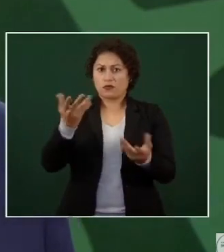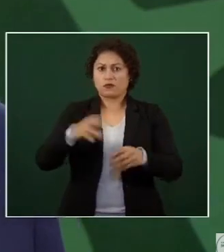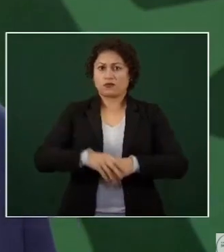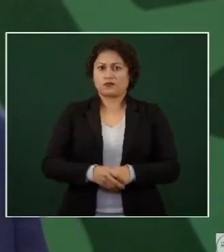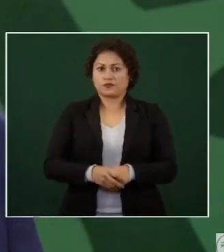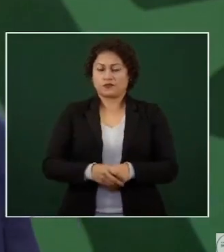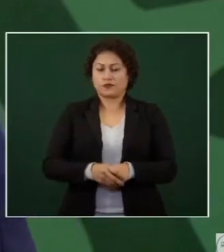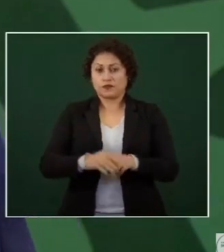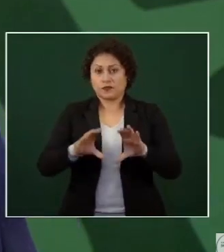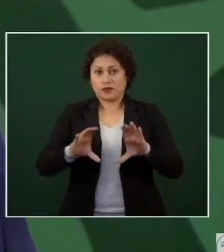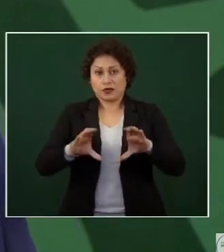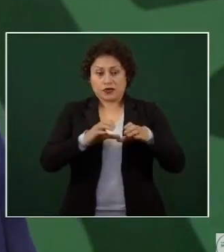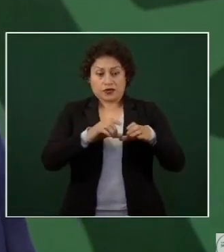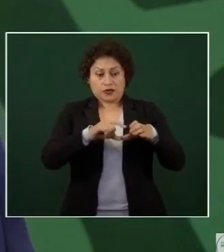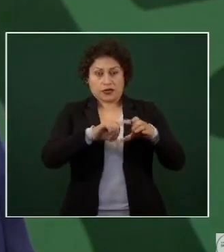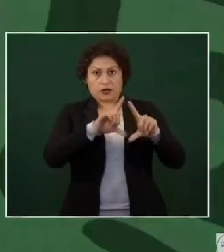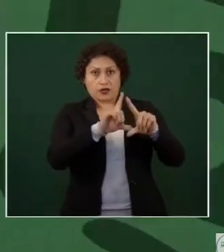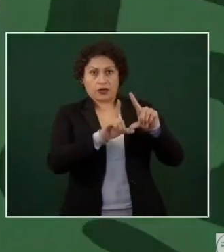de la UNAM.